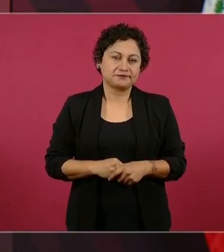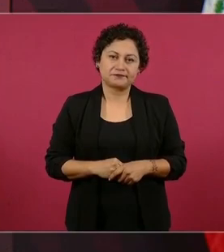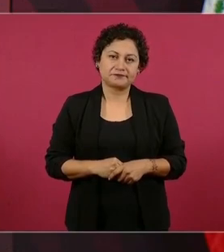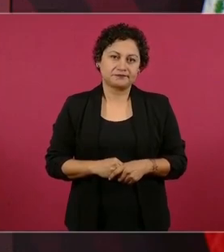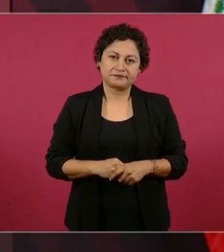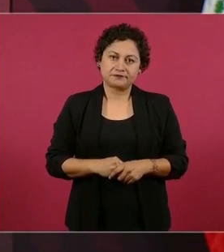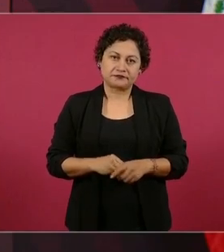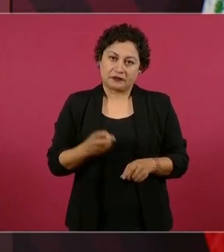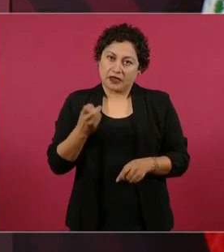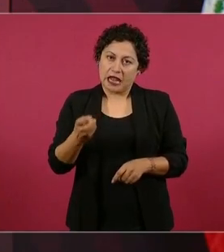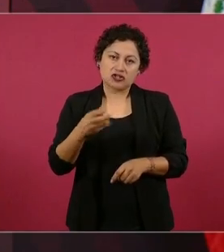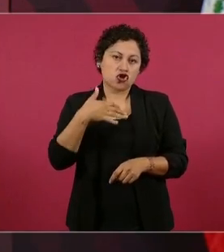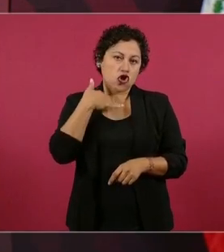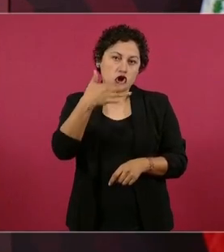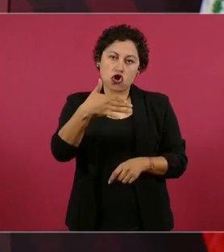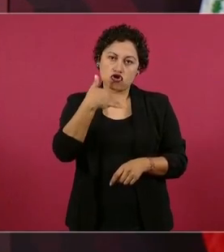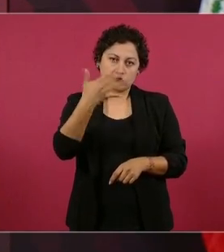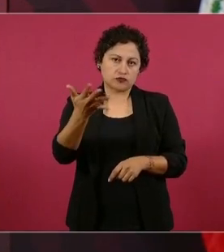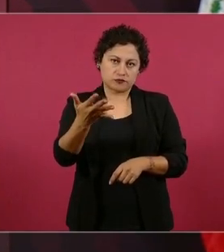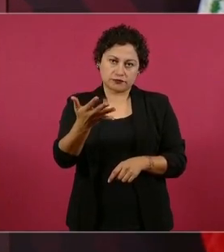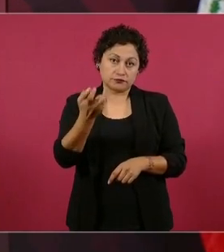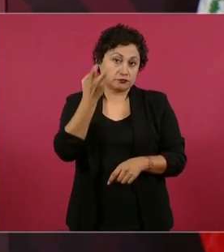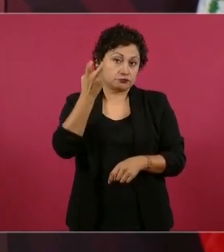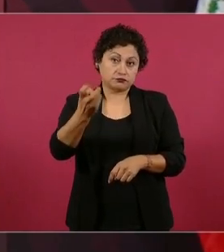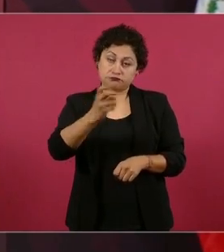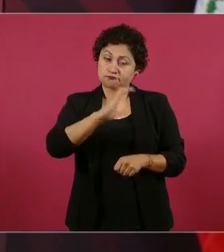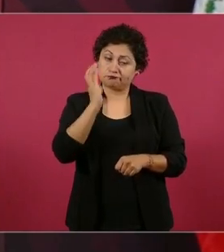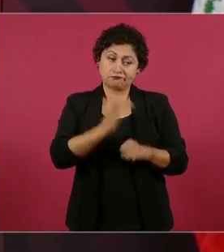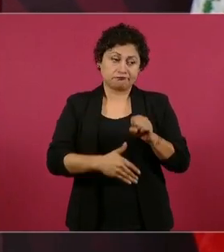Se acaba la corrupción.